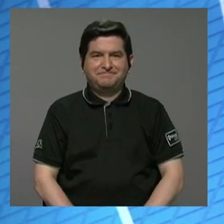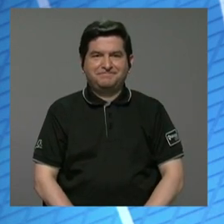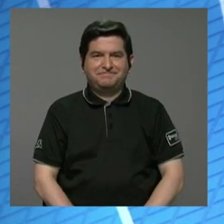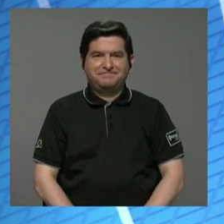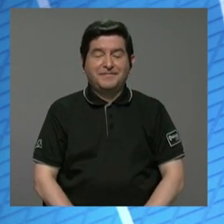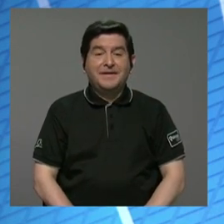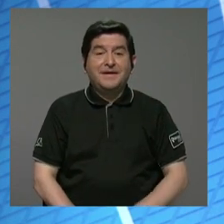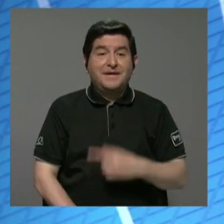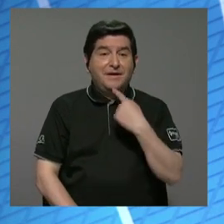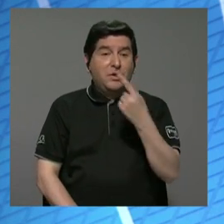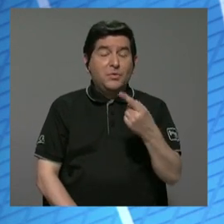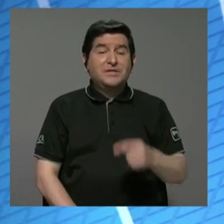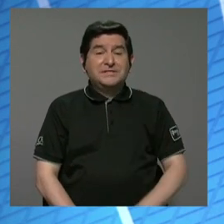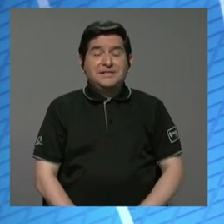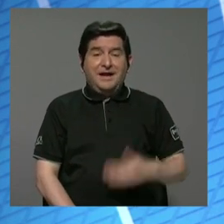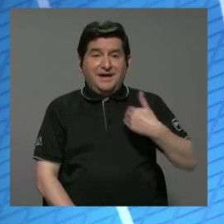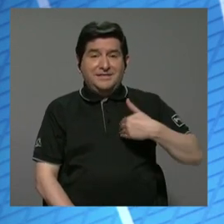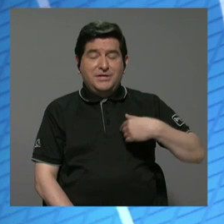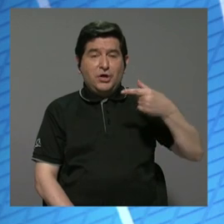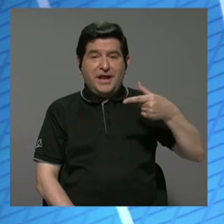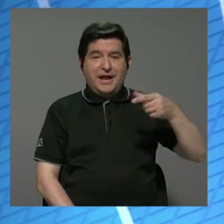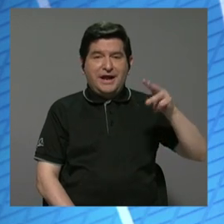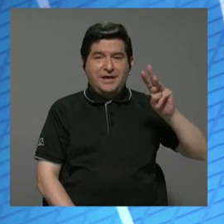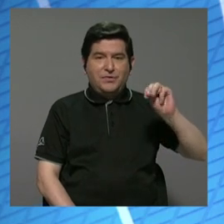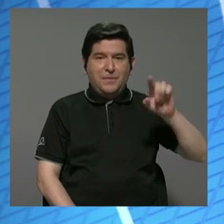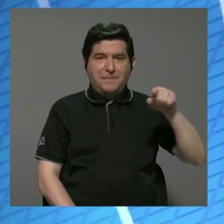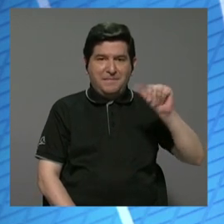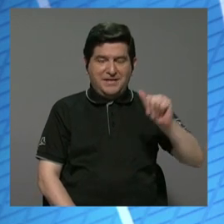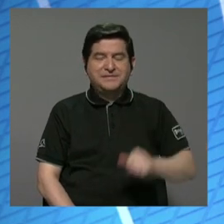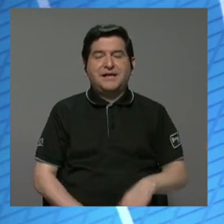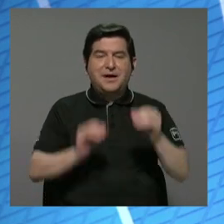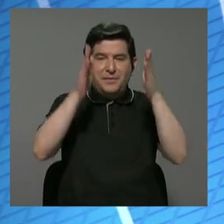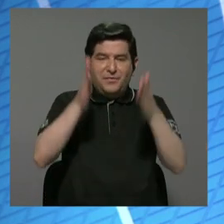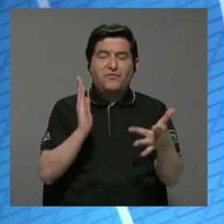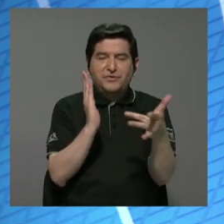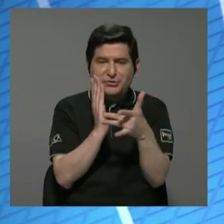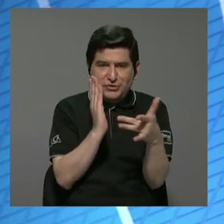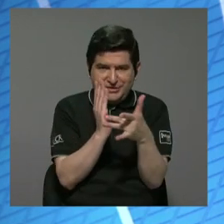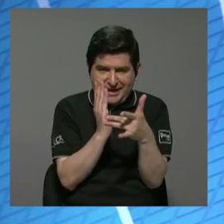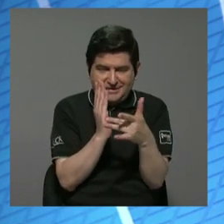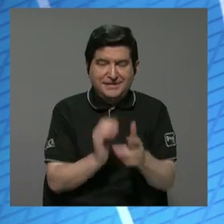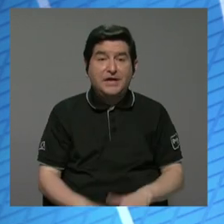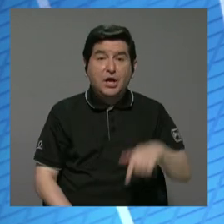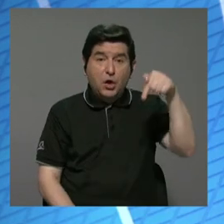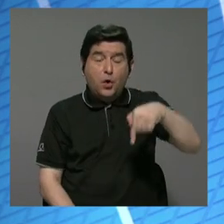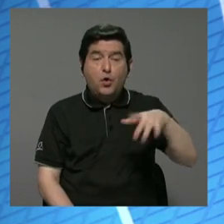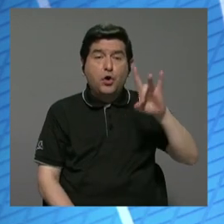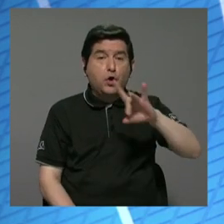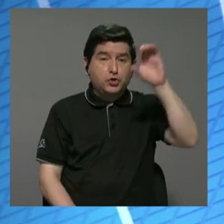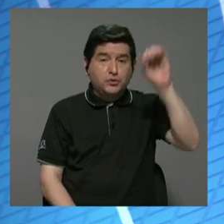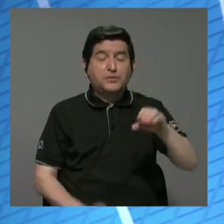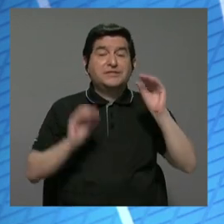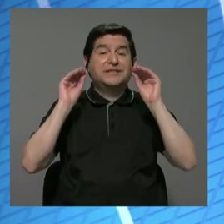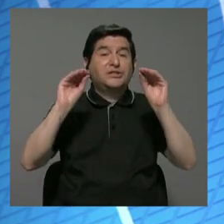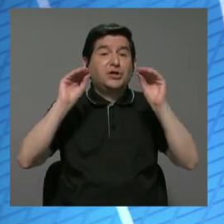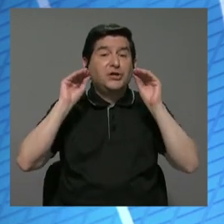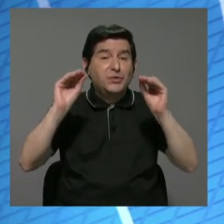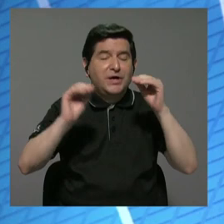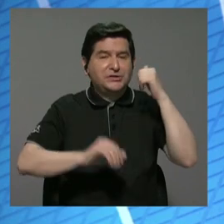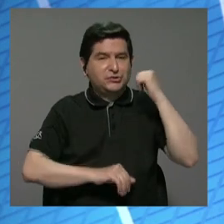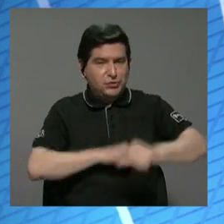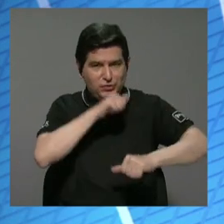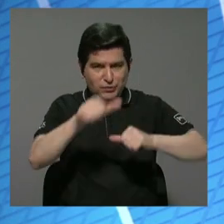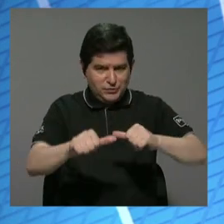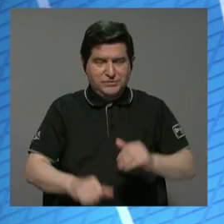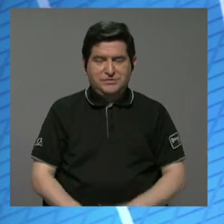Gerardo planteaba, ¿verdad?, este profesor del TEC, hoy es por el 8% de la educación, ¿verdad? Que estamos